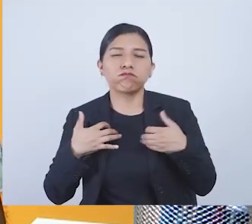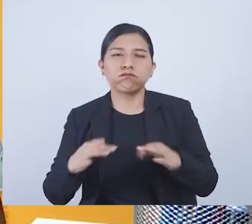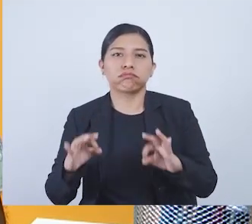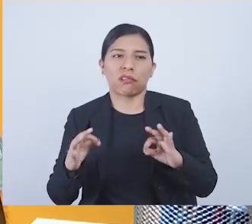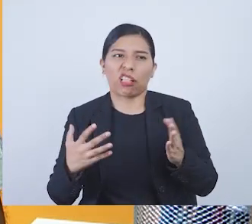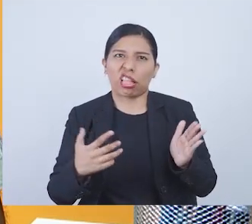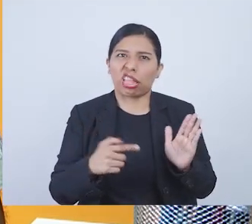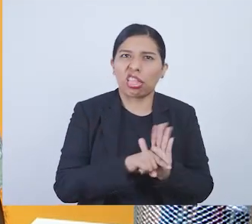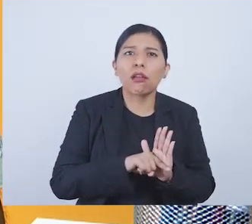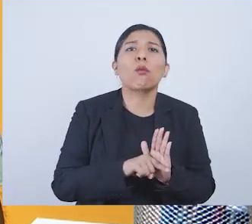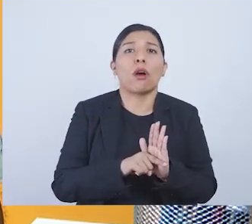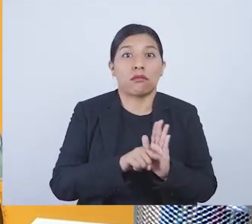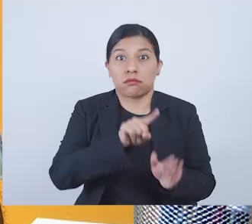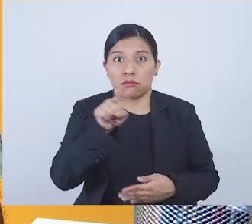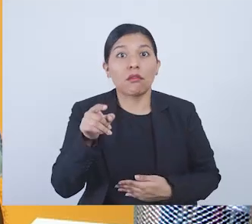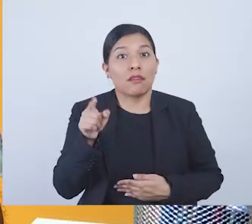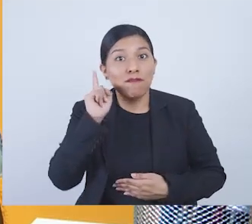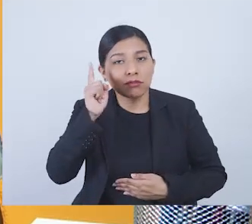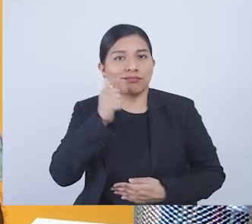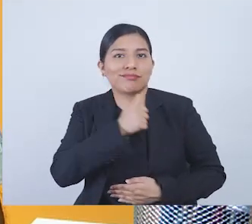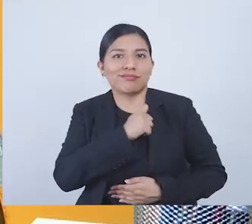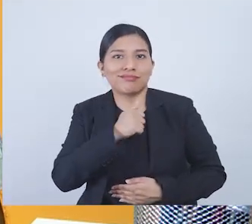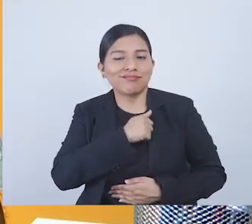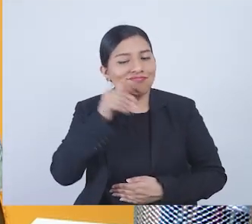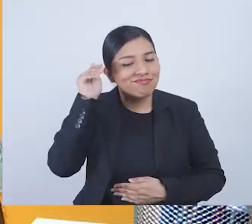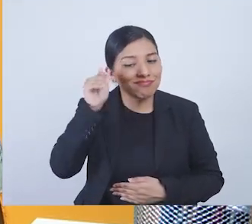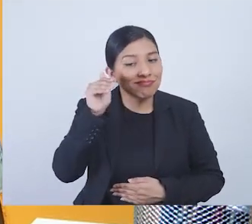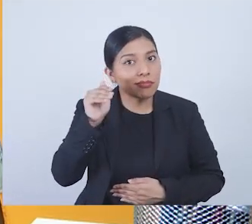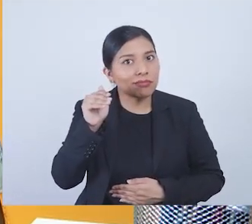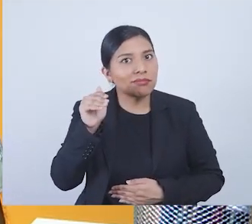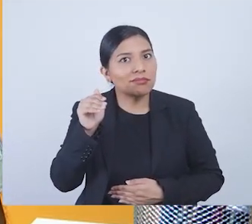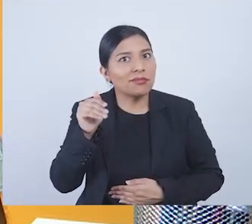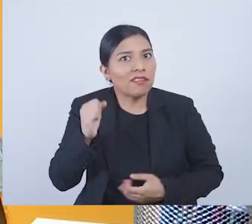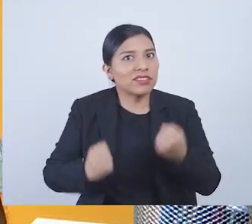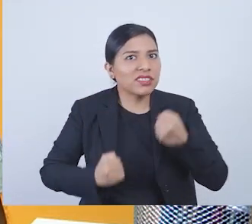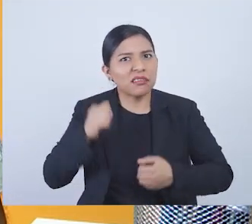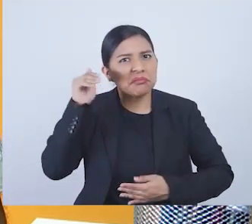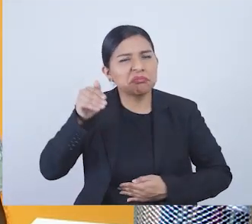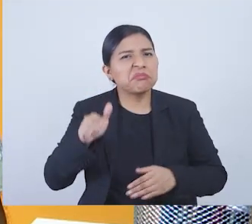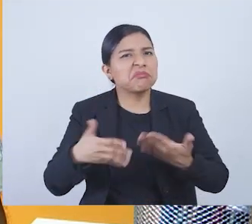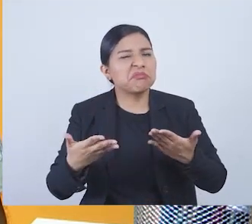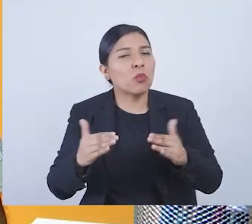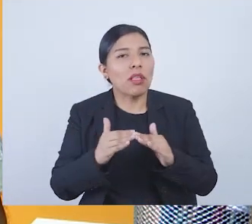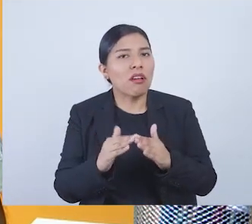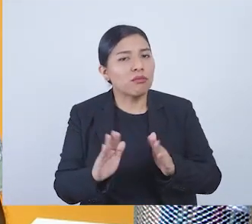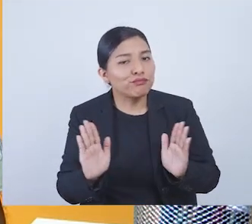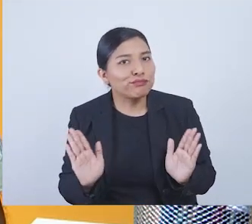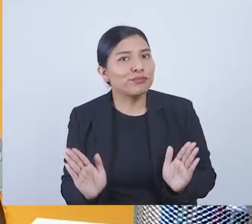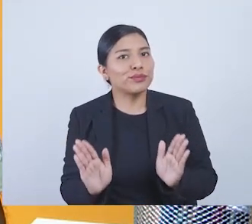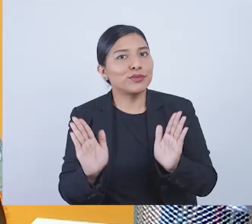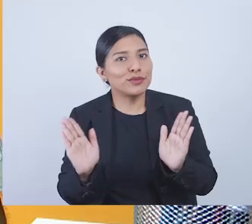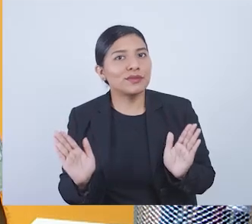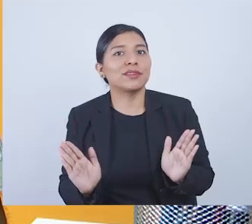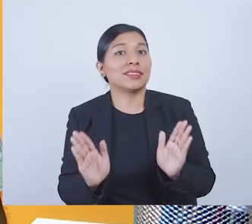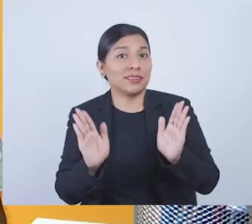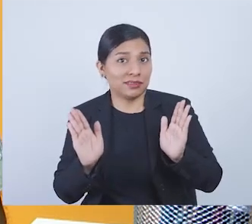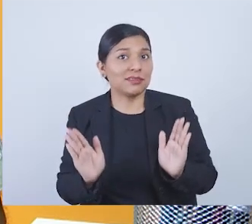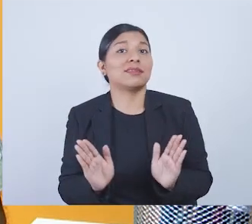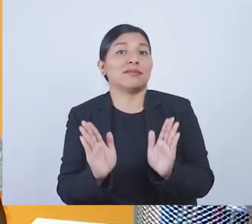saludable. En ese sentido, la educación física puede, al igual que cualquier otra